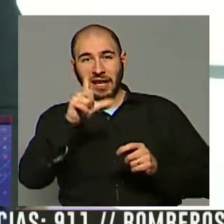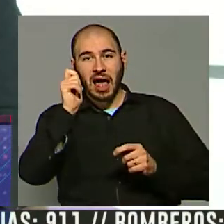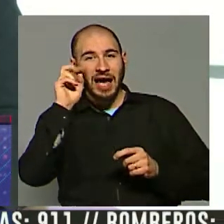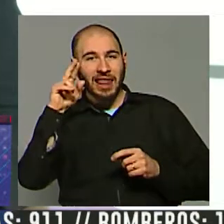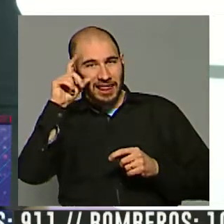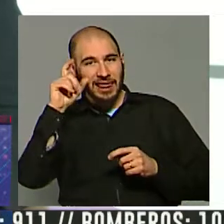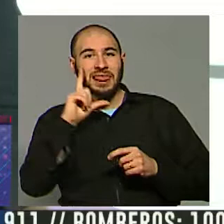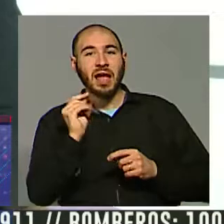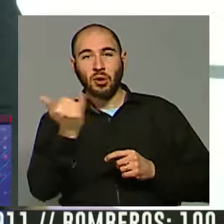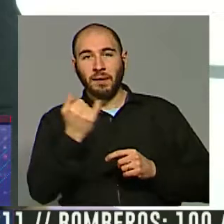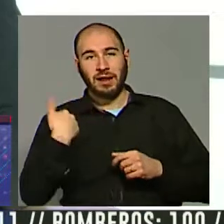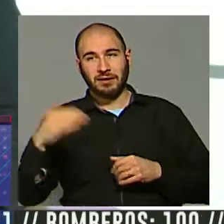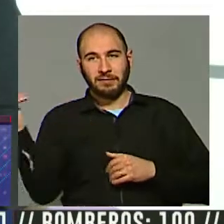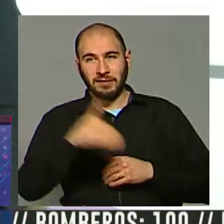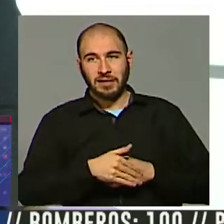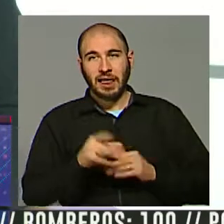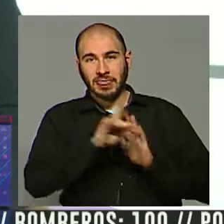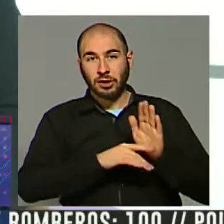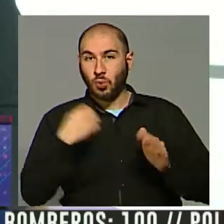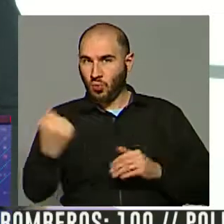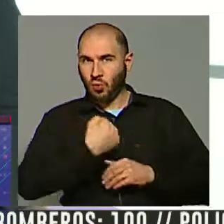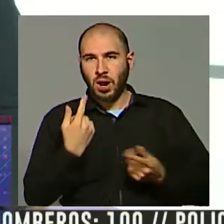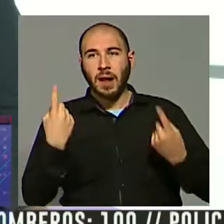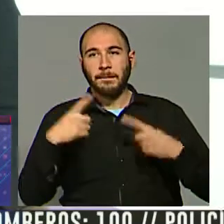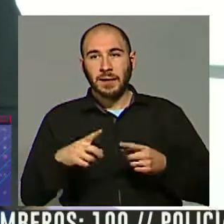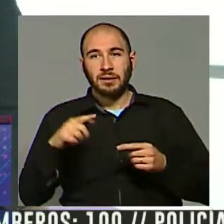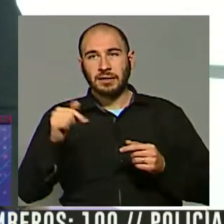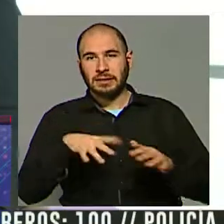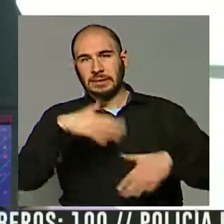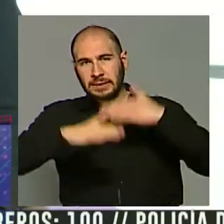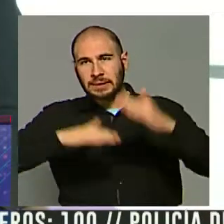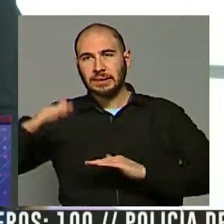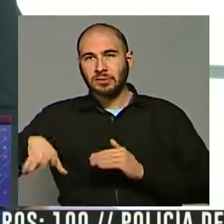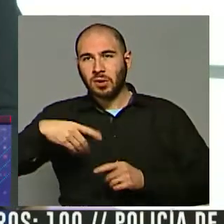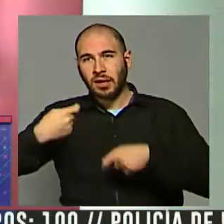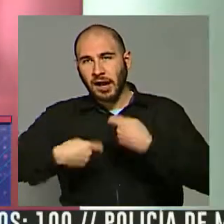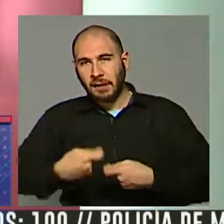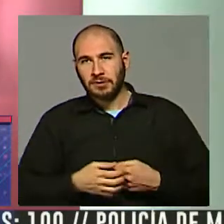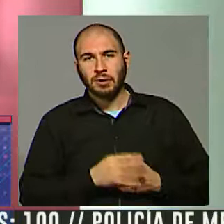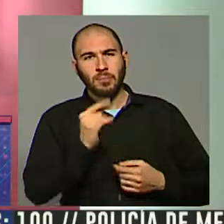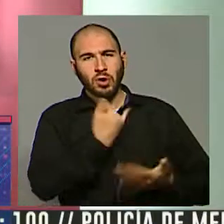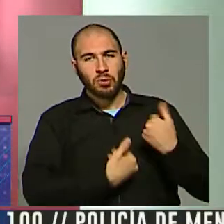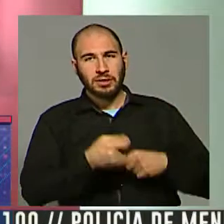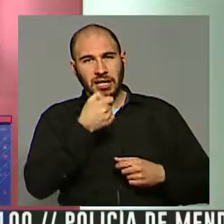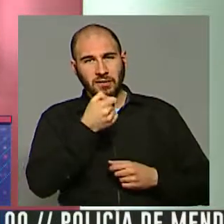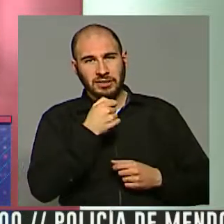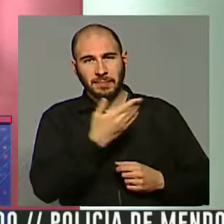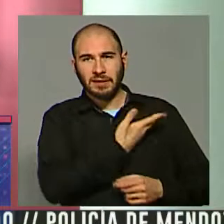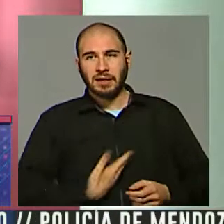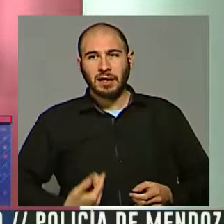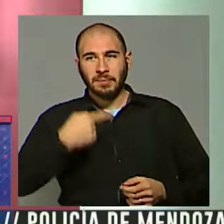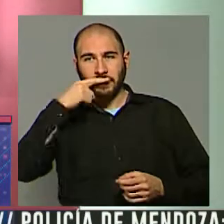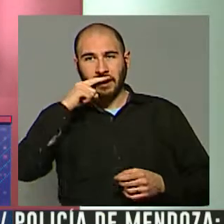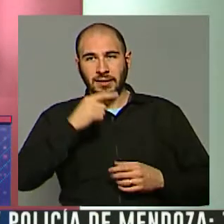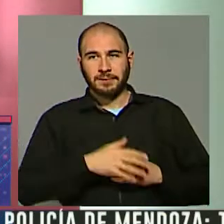el jueves a la República Argentina. Datos no menores, pero que llevan cierta inestabilidad al mercado cambiario. Mencionaba la conferencia de prensa del presidente Mauricio